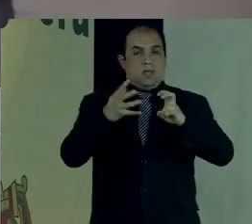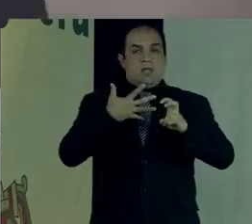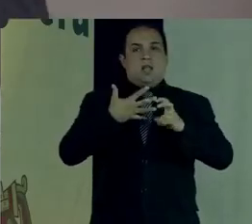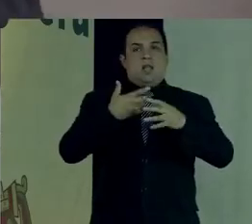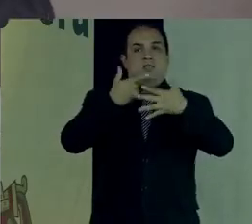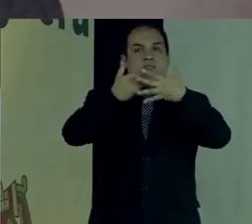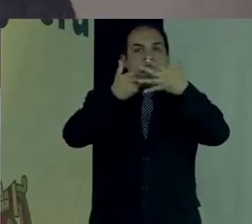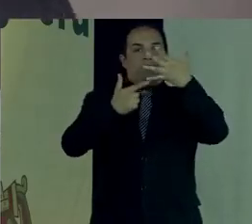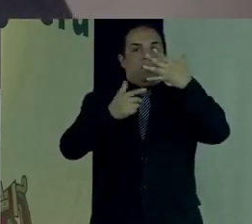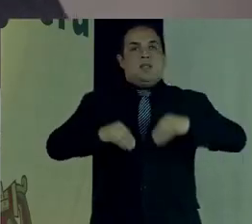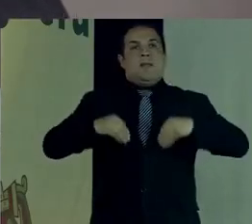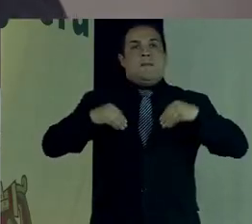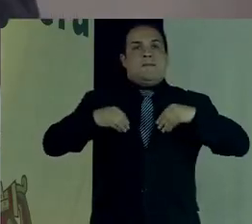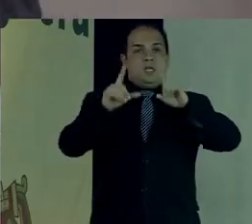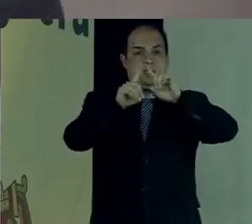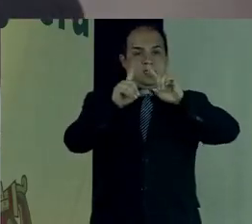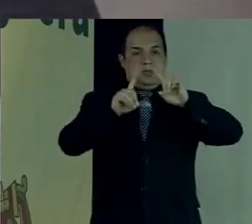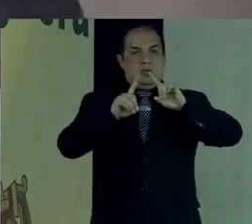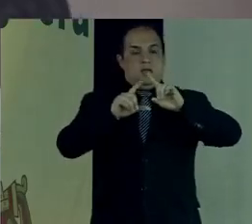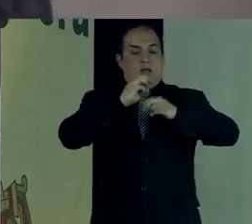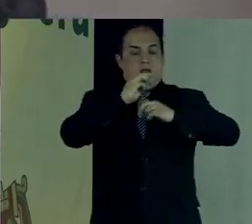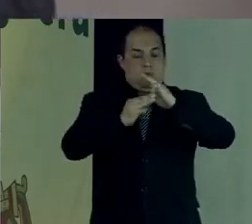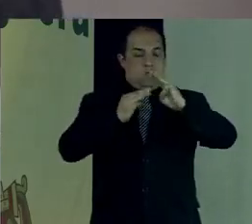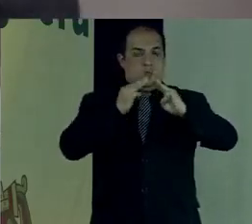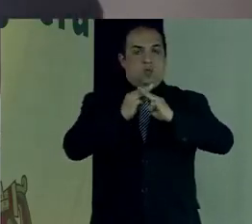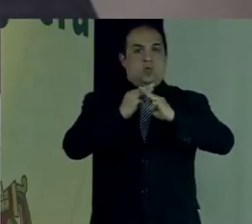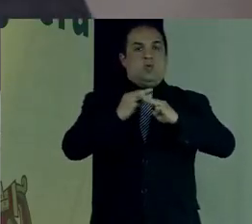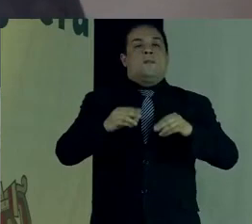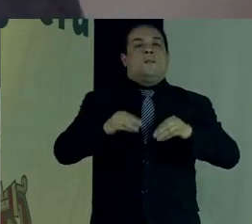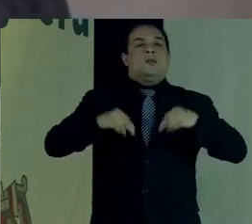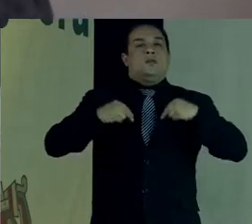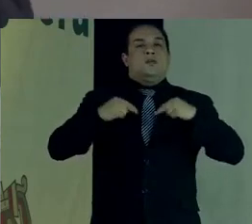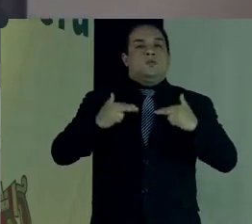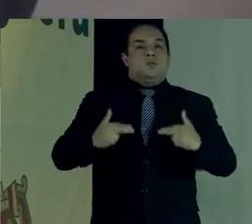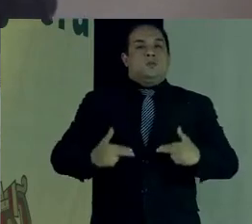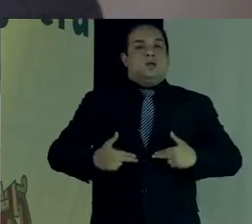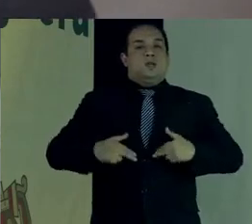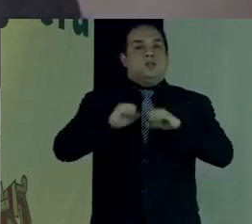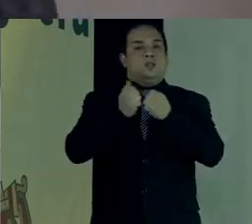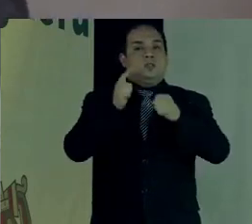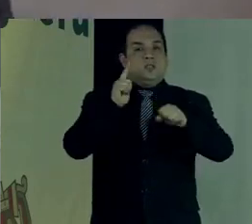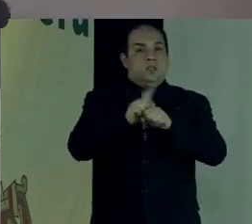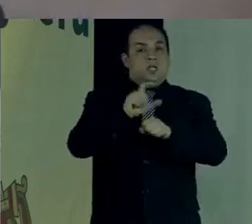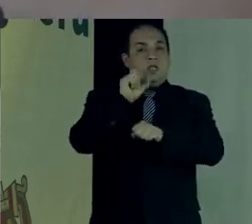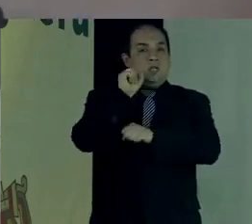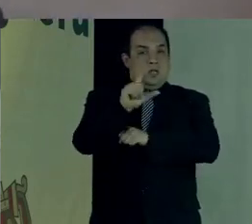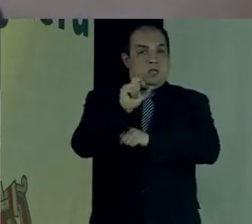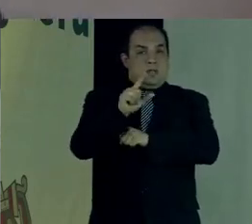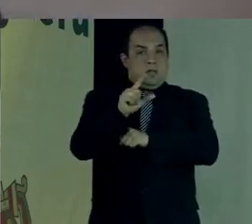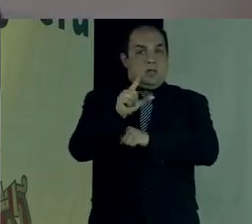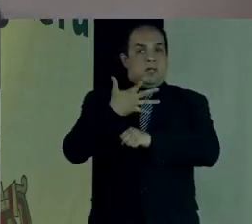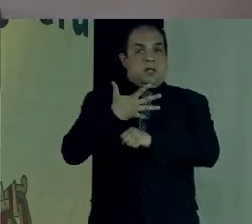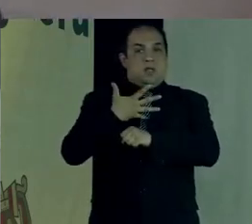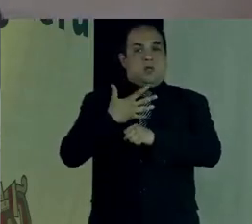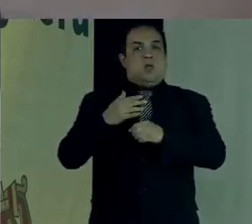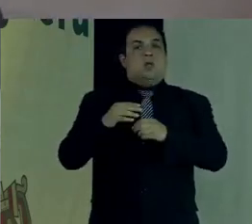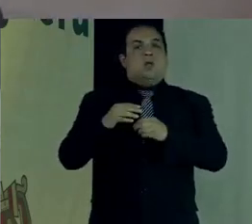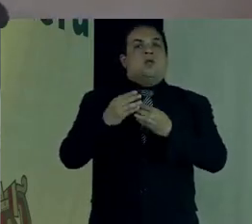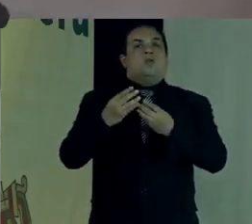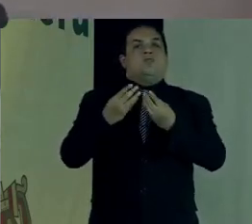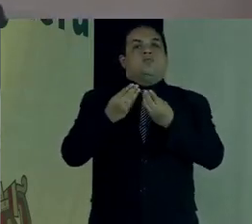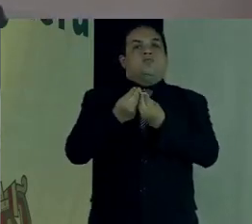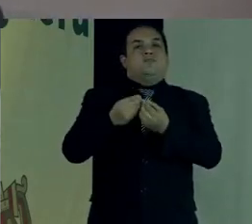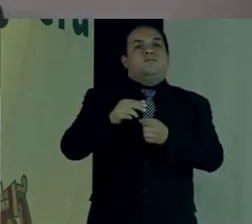de la vida en el planeta de la vida humana de la vida social y de la vida con el conjunto de los ecosistemas